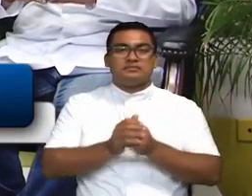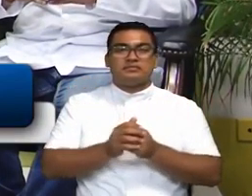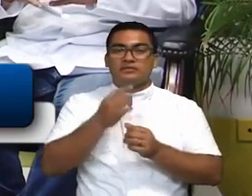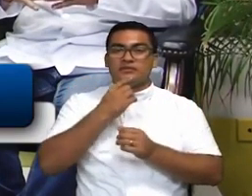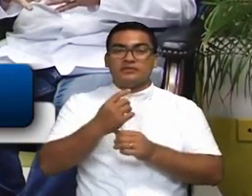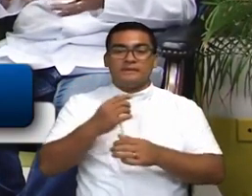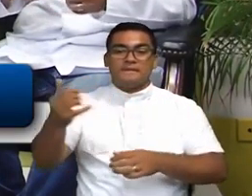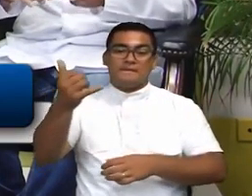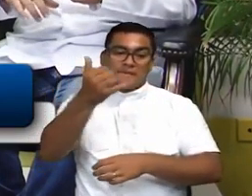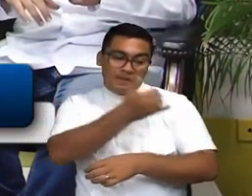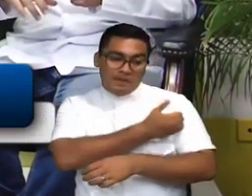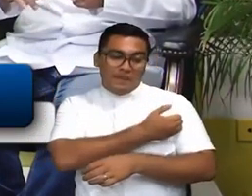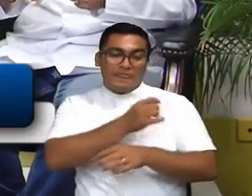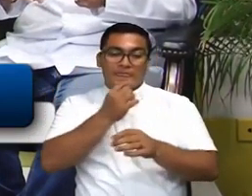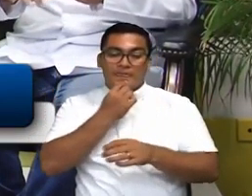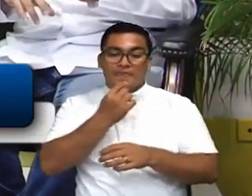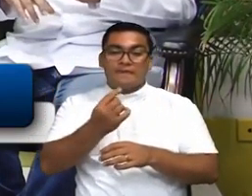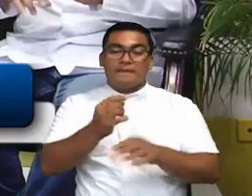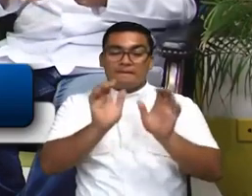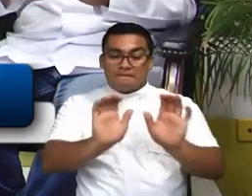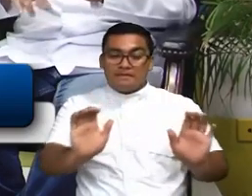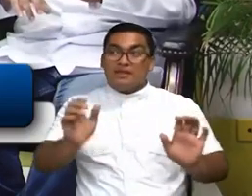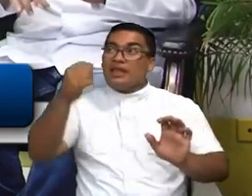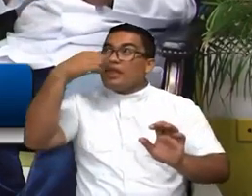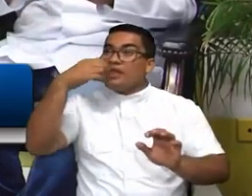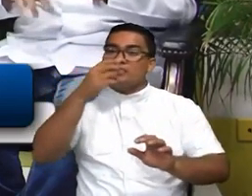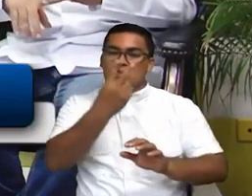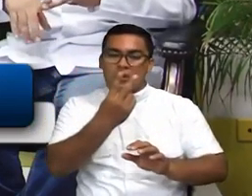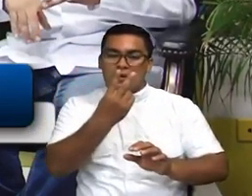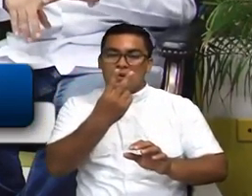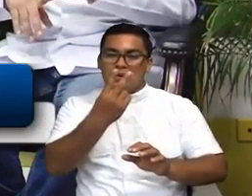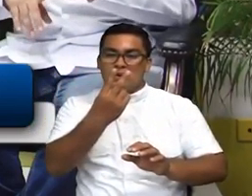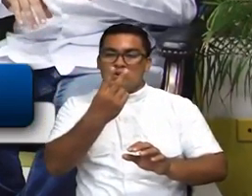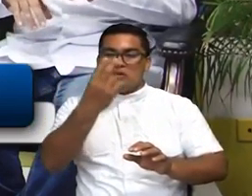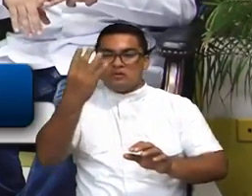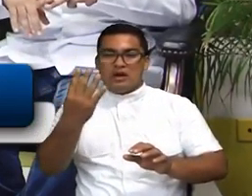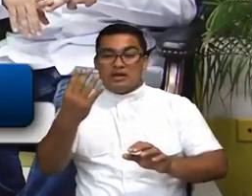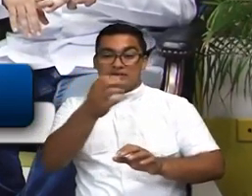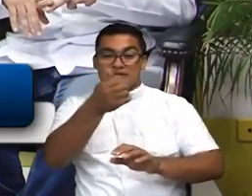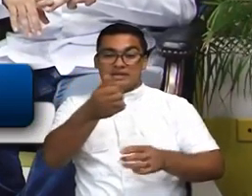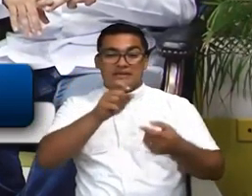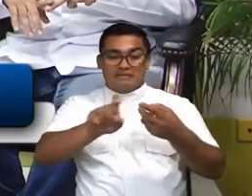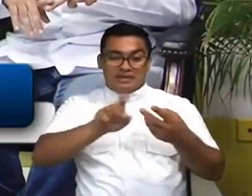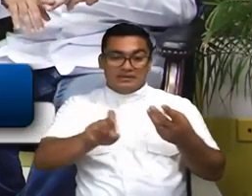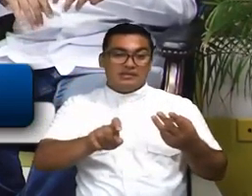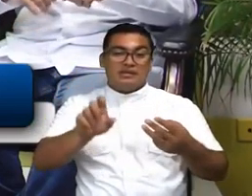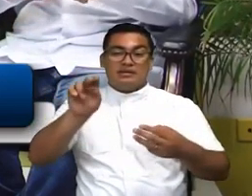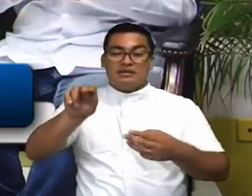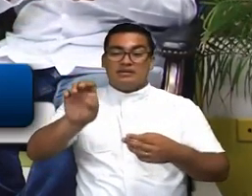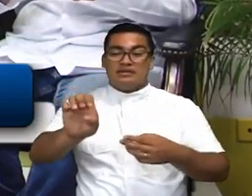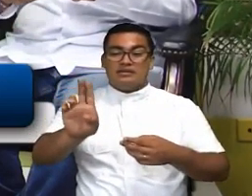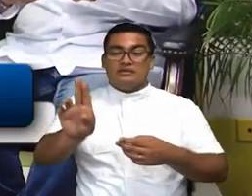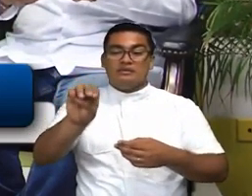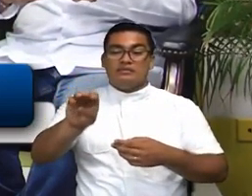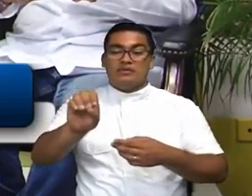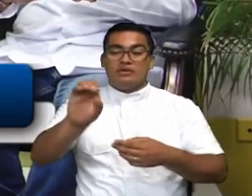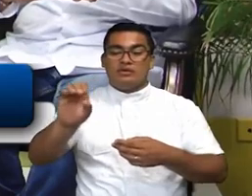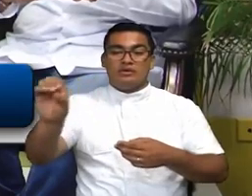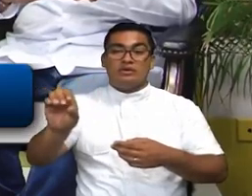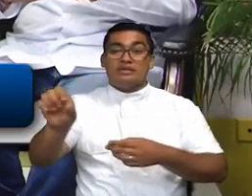de vacunación se le aplica a los niños de 2, 4 y 6 meses, que es la parte de la neumococo. Ya a los mayores